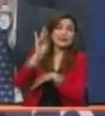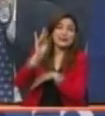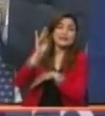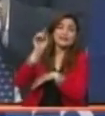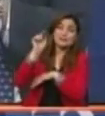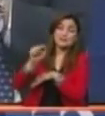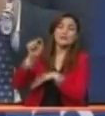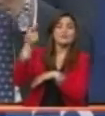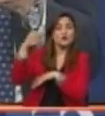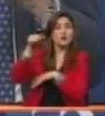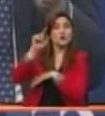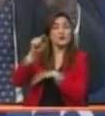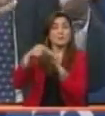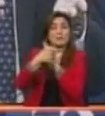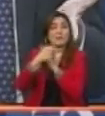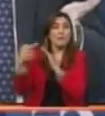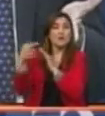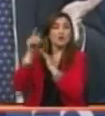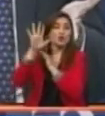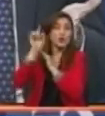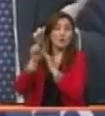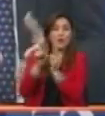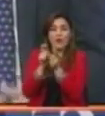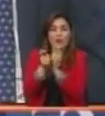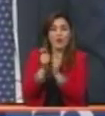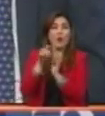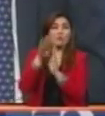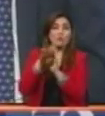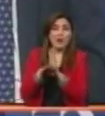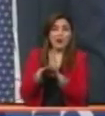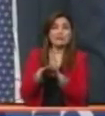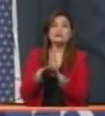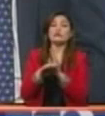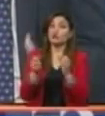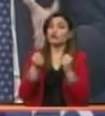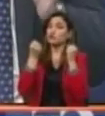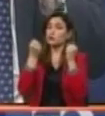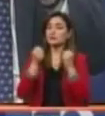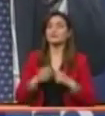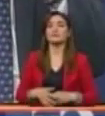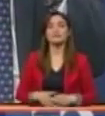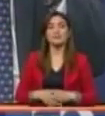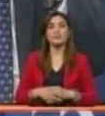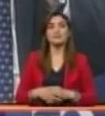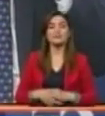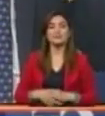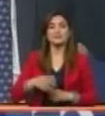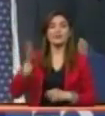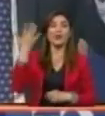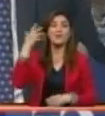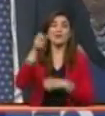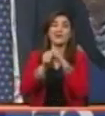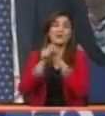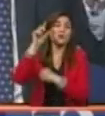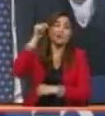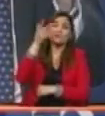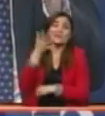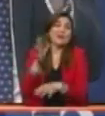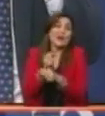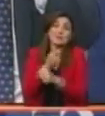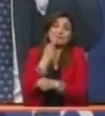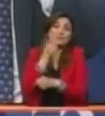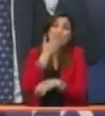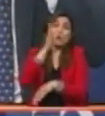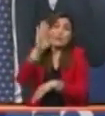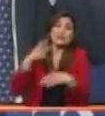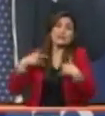menos 5.000 de reajuste, podríamos tener una baja bastante fuerte. El asunto es que ya el gobierno el año pasado lo planteó, lo está volviendo